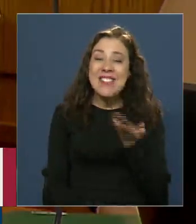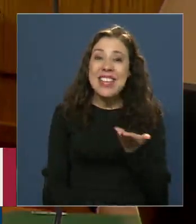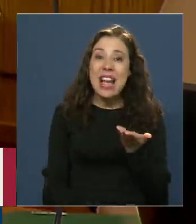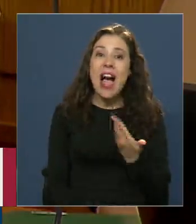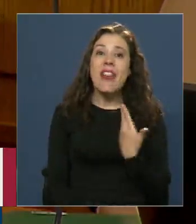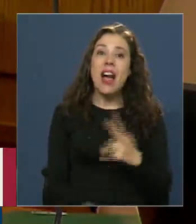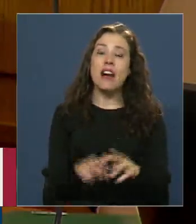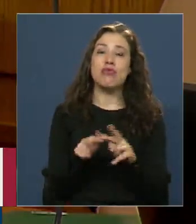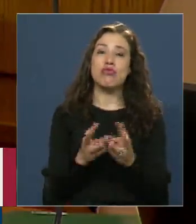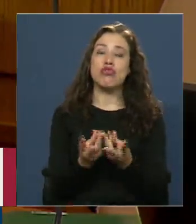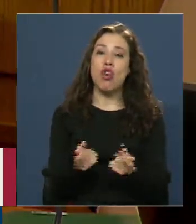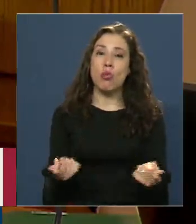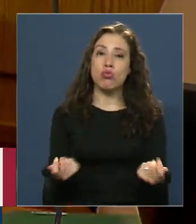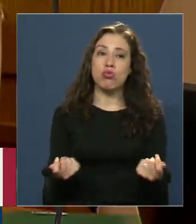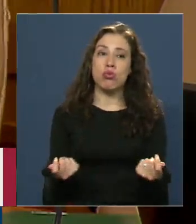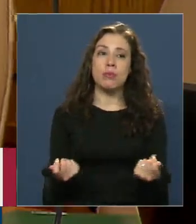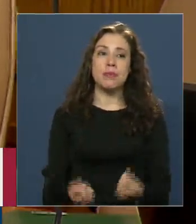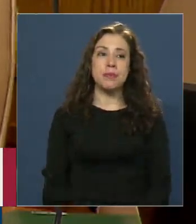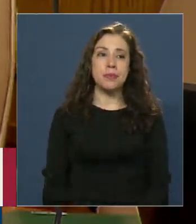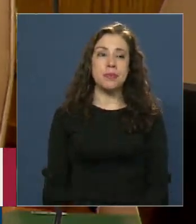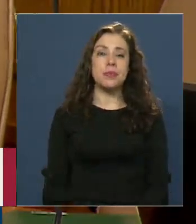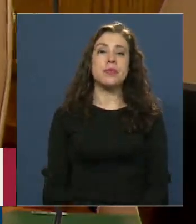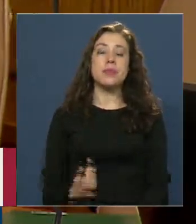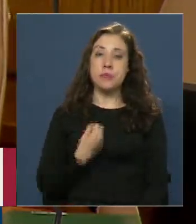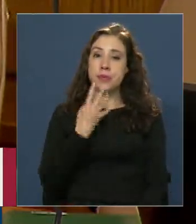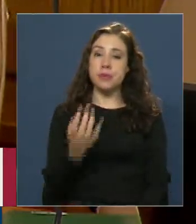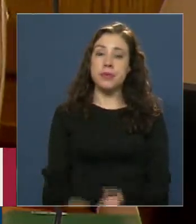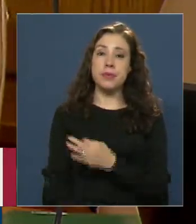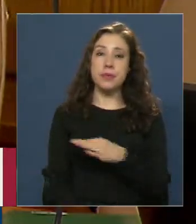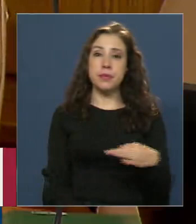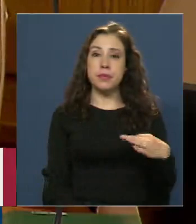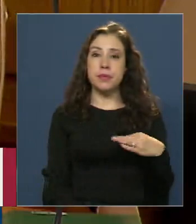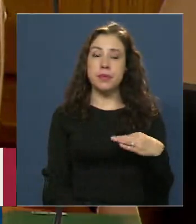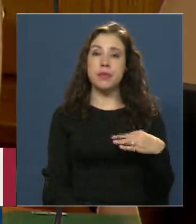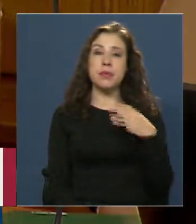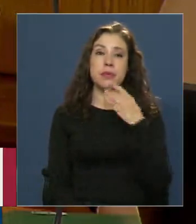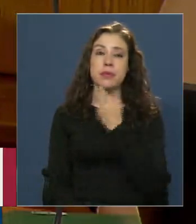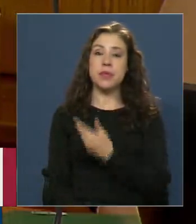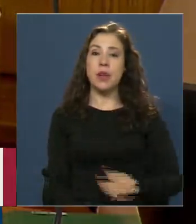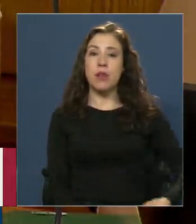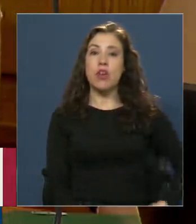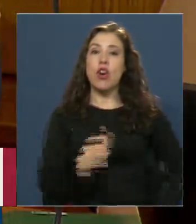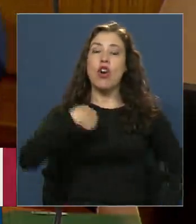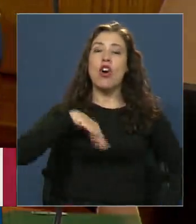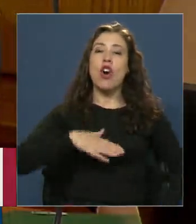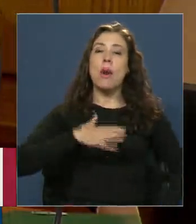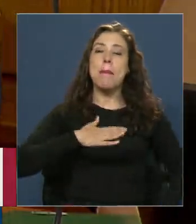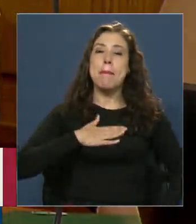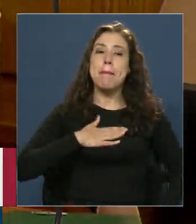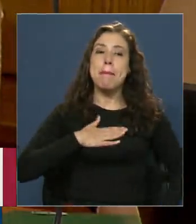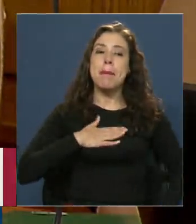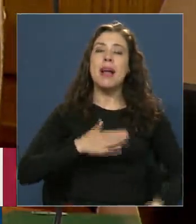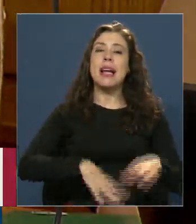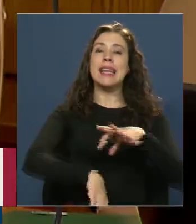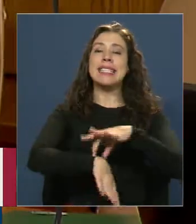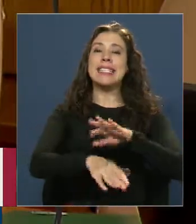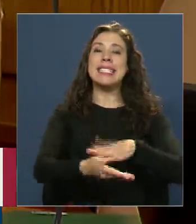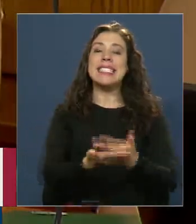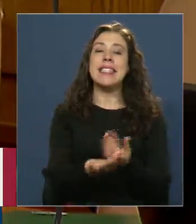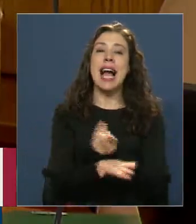solución. Por su intermedio, Presidenta, al señor Ministro y al Poder Ejecutivo. Queremos una salud